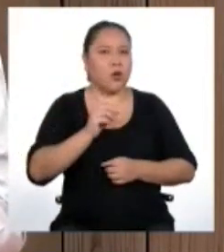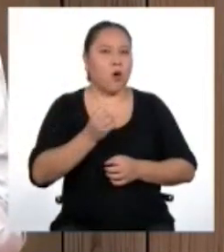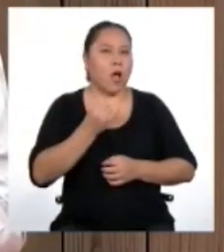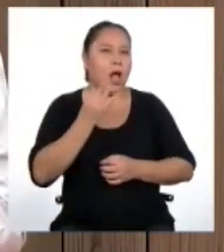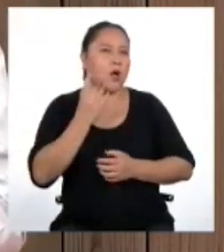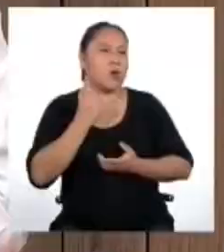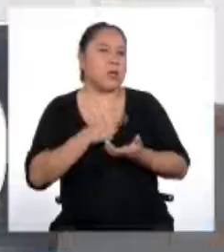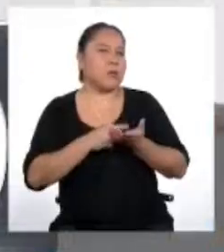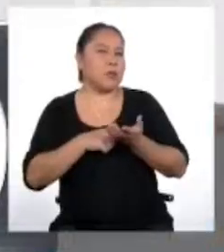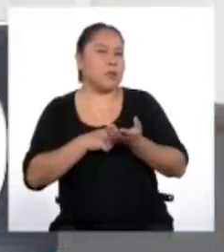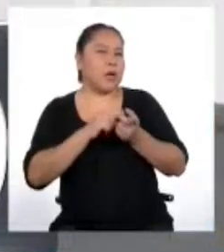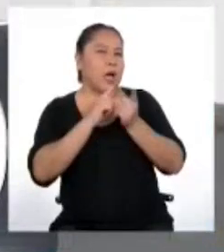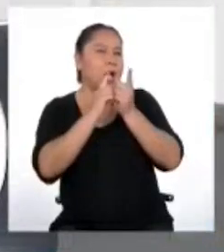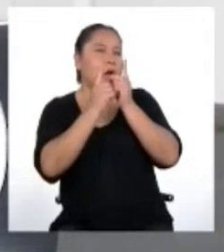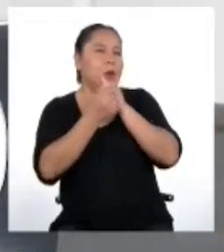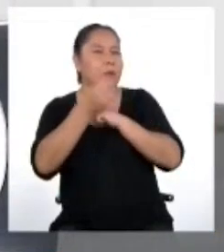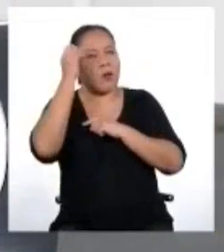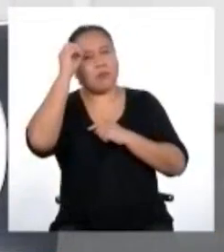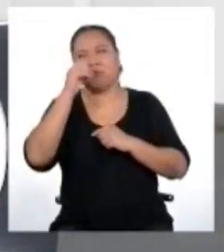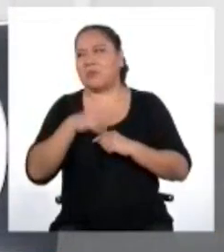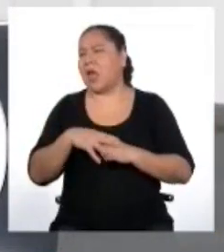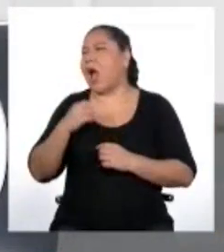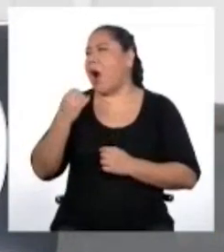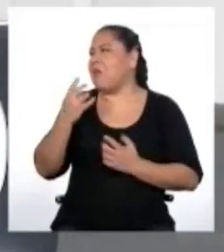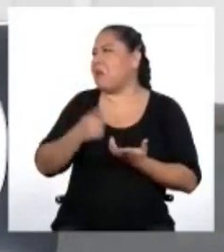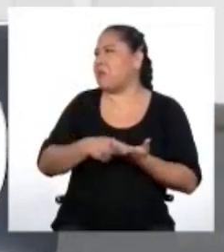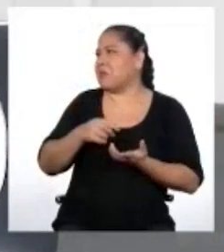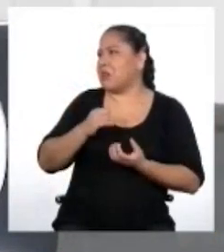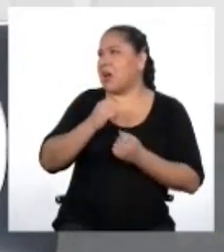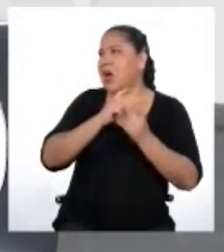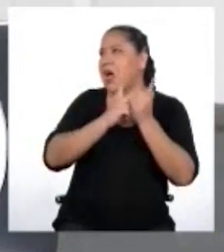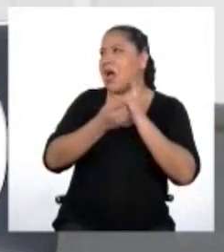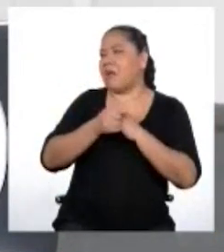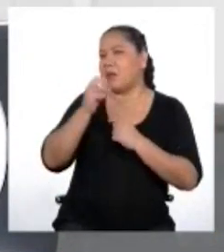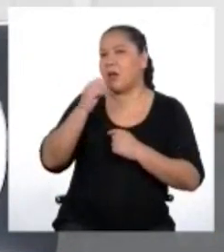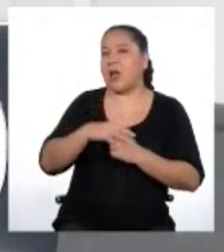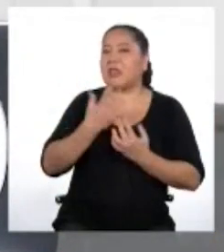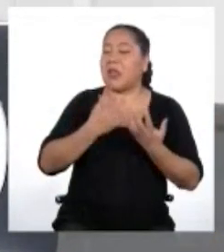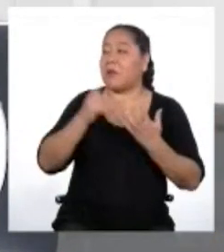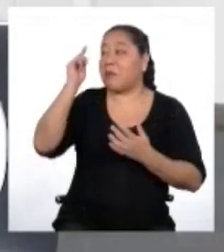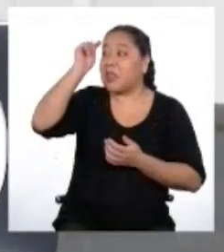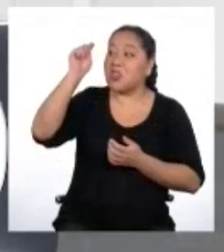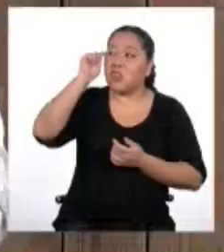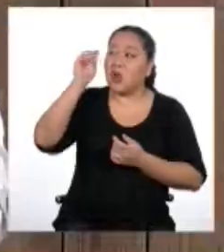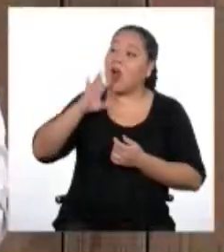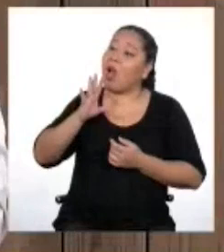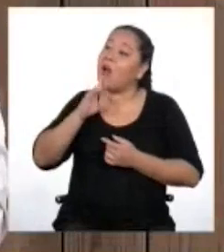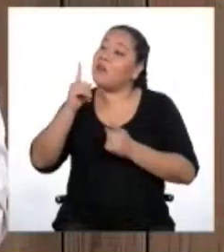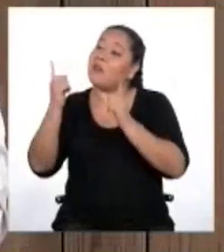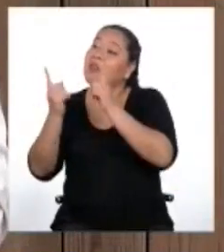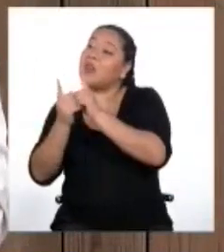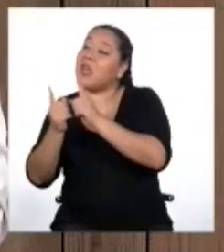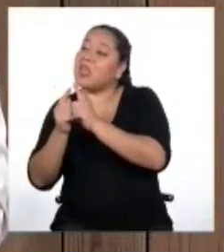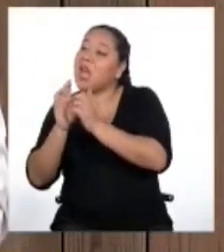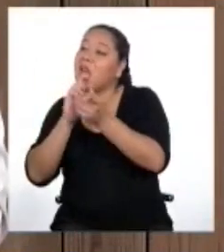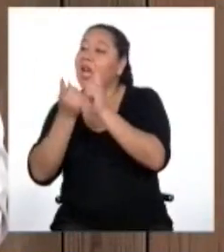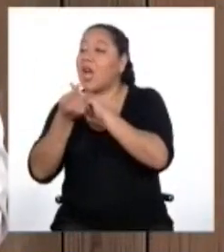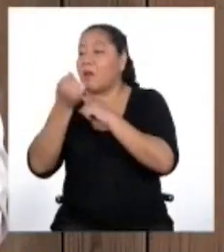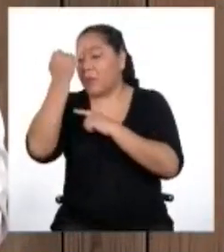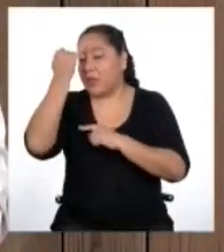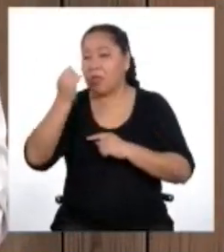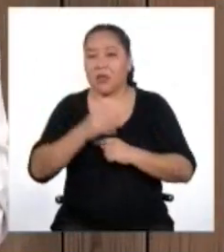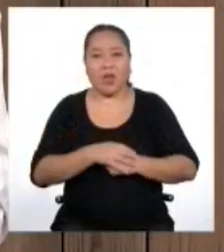cambiaba de opinión? A veces sí, a veces no. A veces mi tío habla con ella y logra que cambie de opinión. Ajá, y